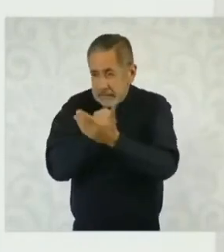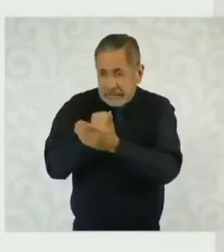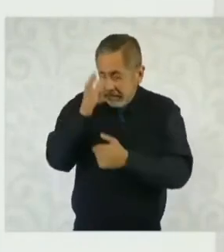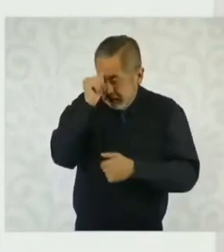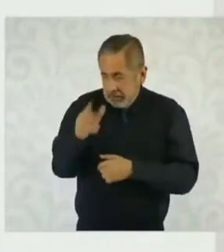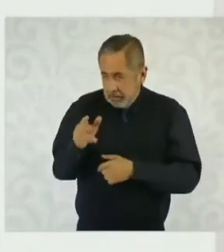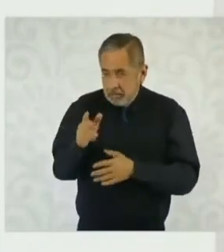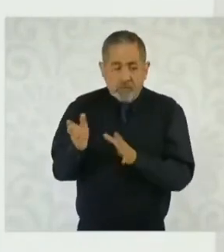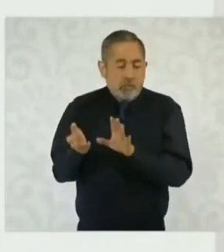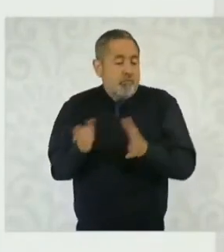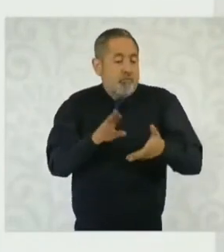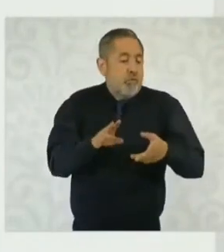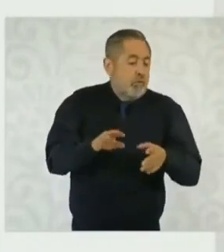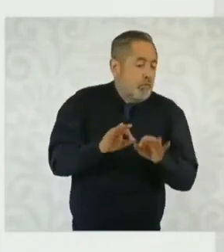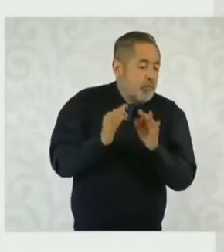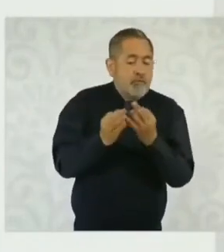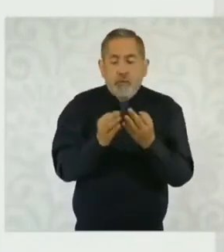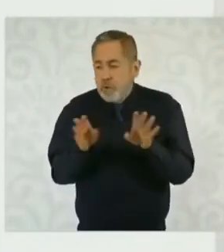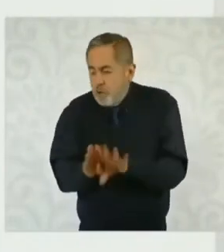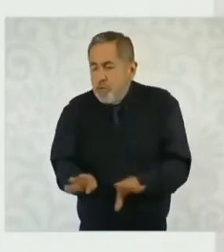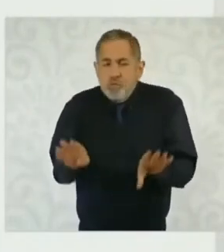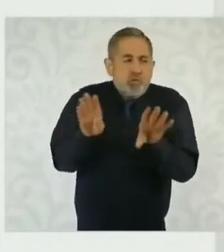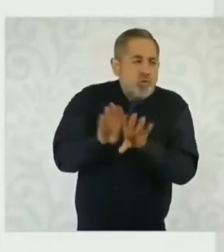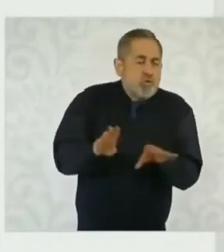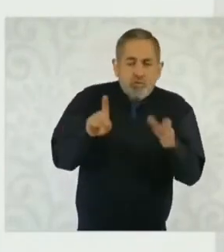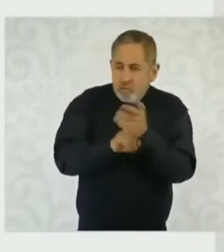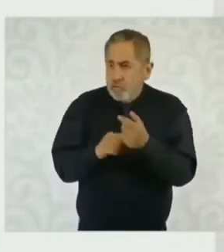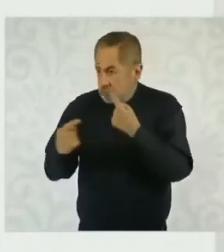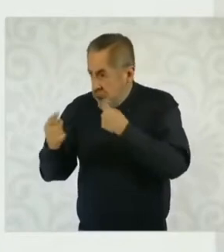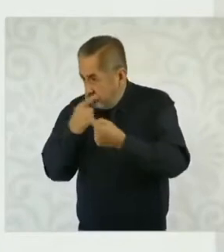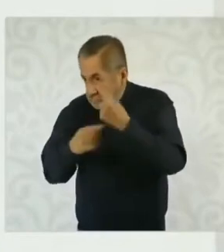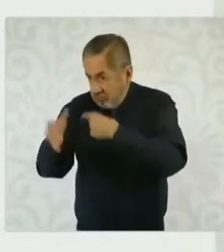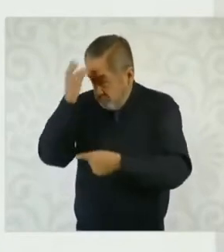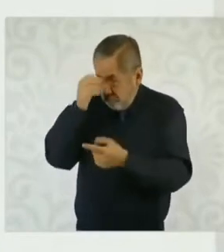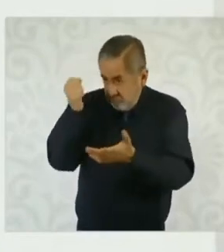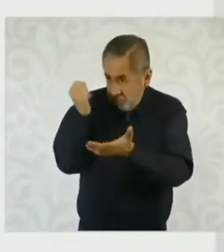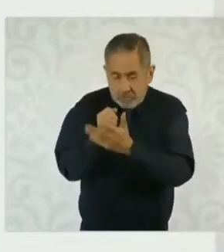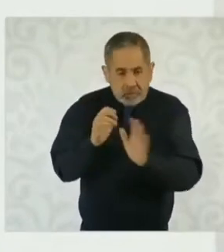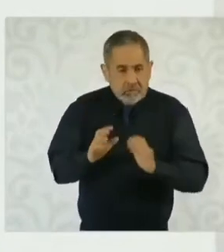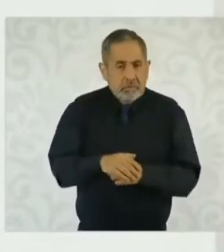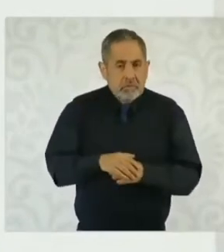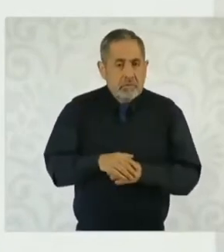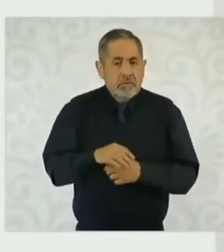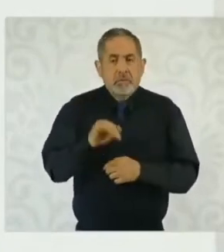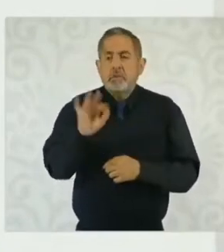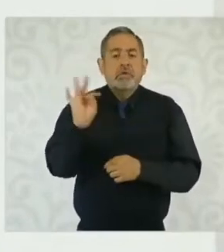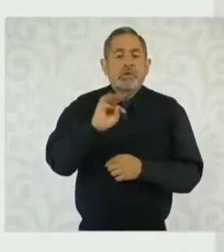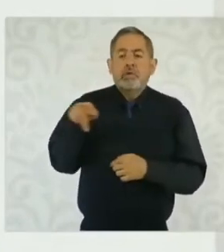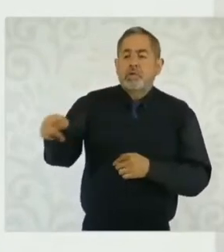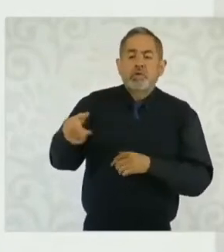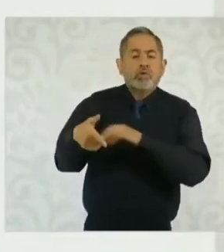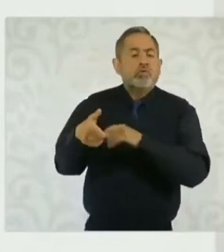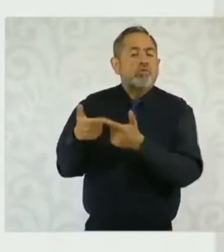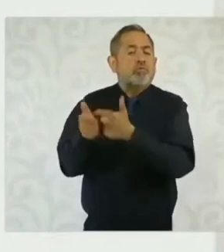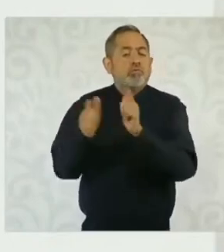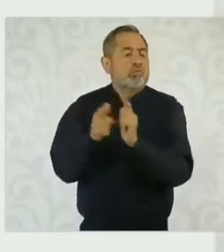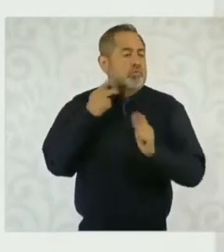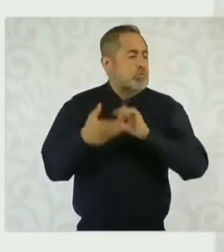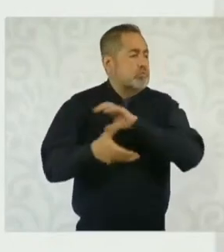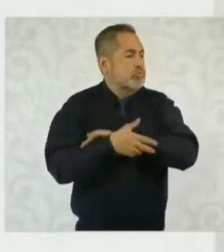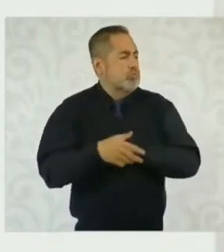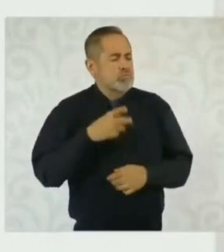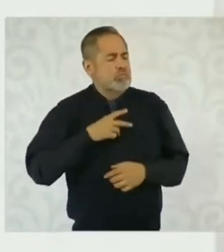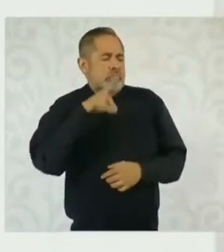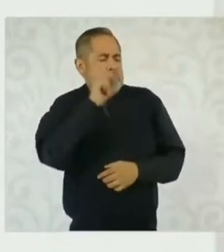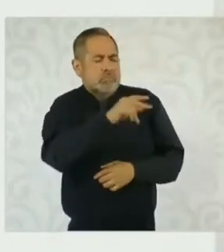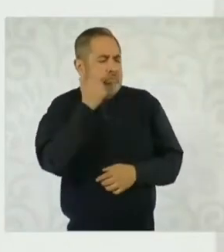pueda quedar aprobada. Entonces, no es un asunto de, pues, si hay partidos que deciden que no la van a aprobar, a